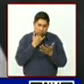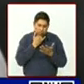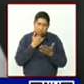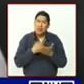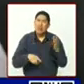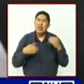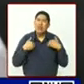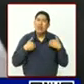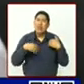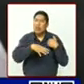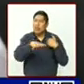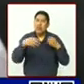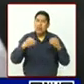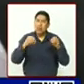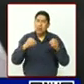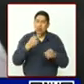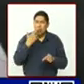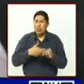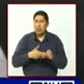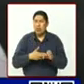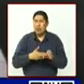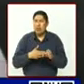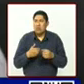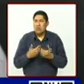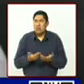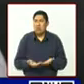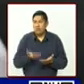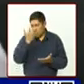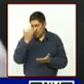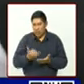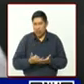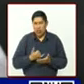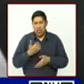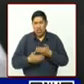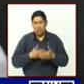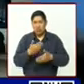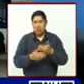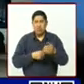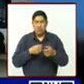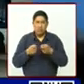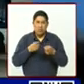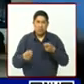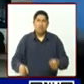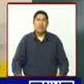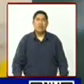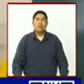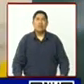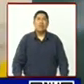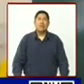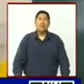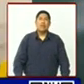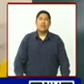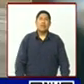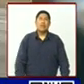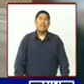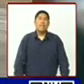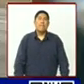activos que tiene esta estación de servicio que, y dure lo que es el proceso administrativo.